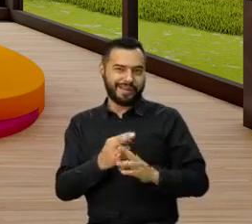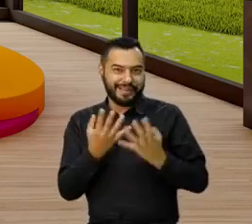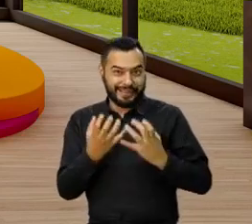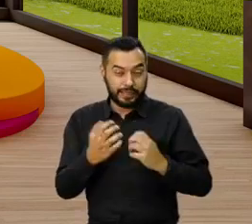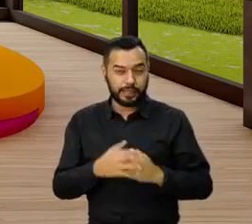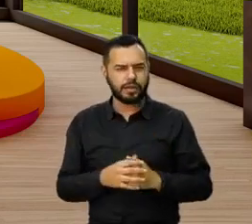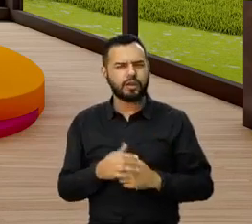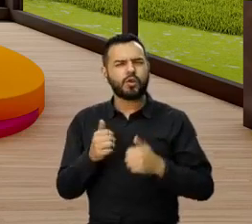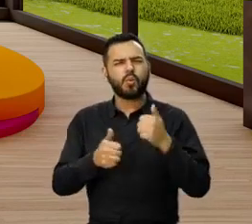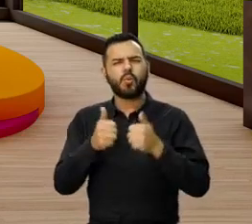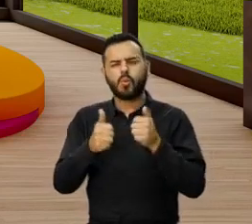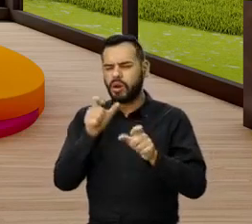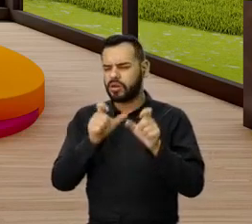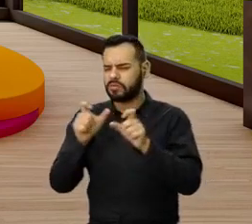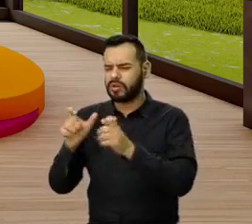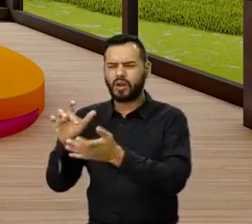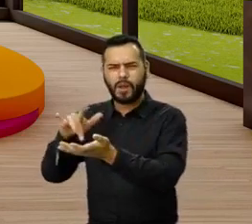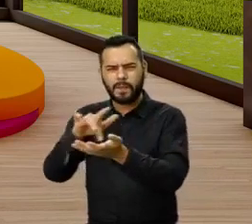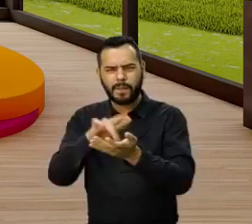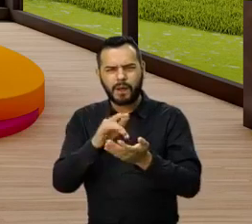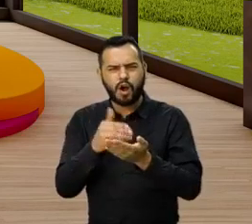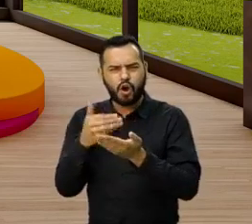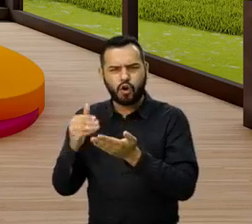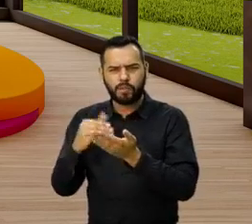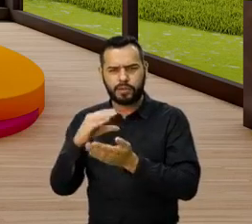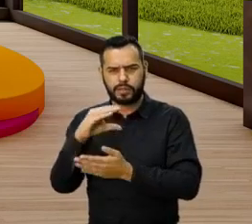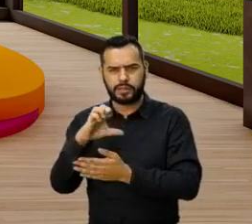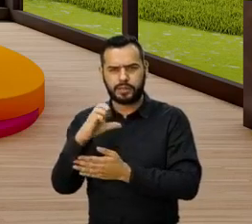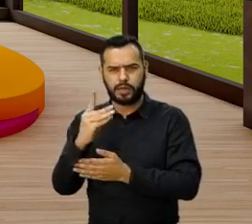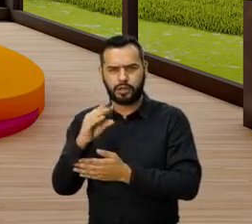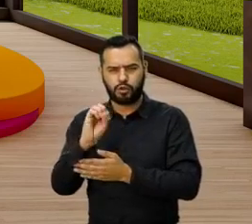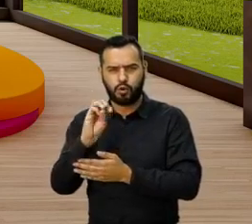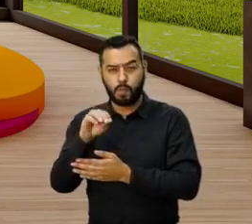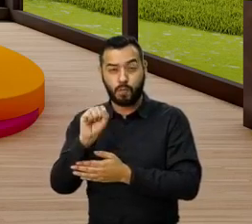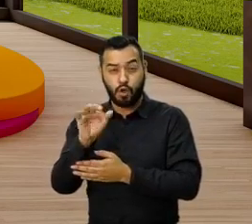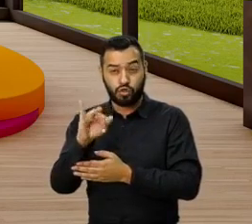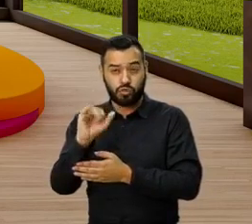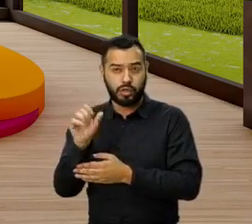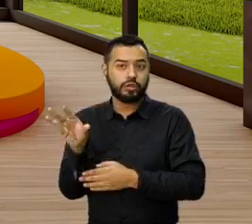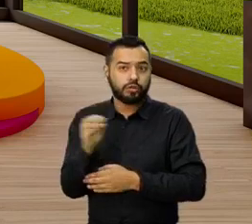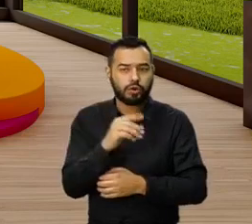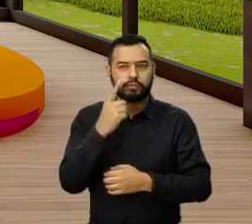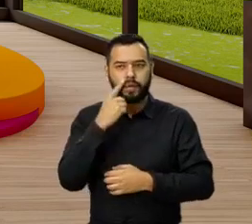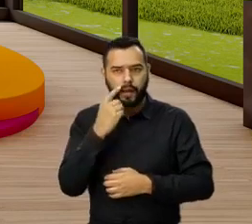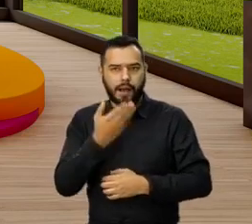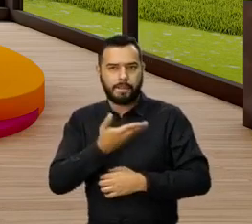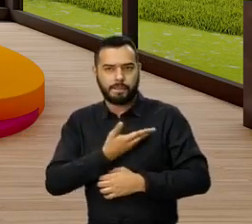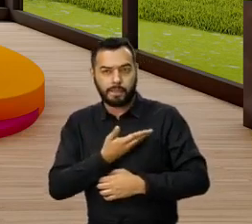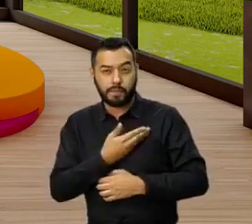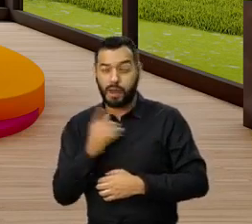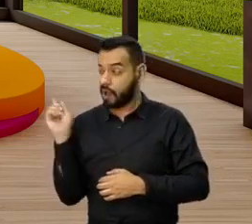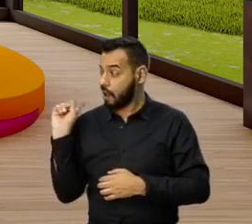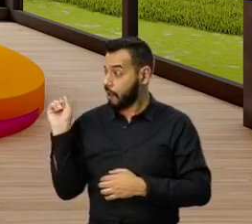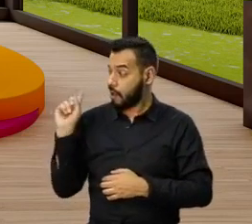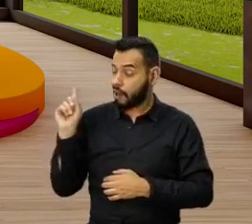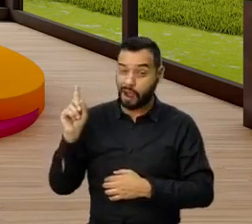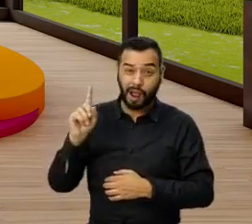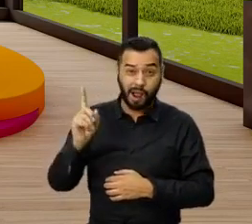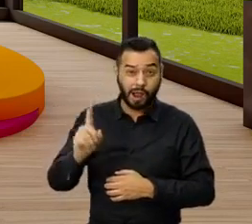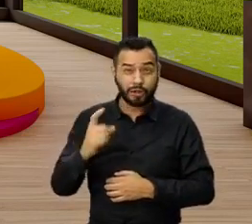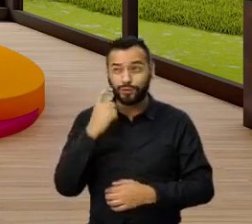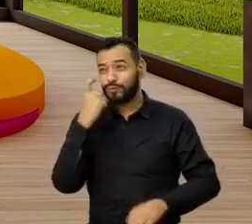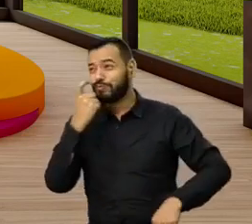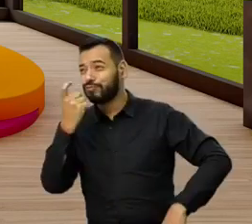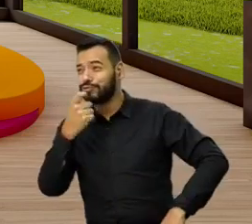y cuáles son las personas que pueden participar en ceder o mont y todos estamos hablando de la mamá del papito que llevan mucho tiempo como tal